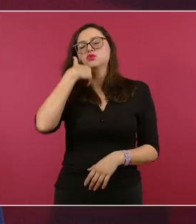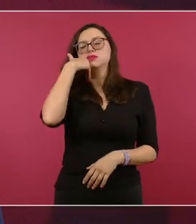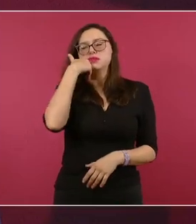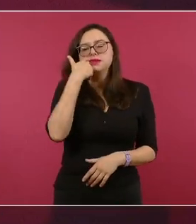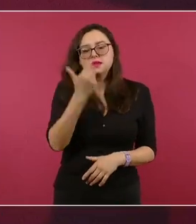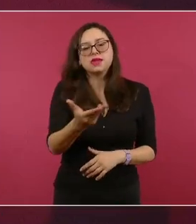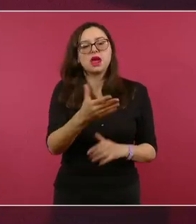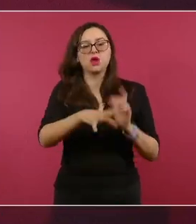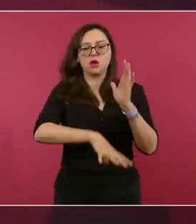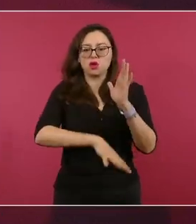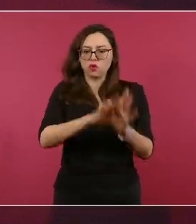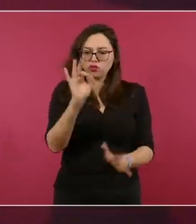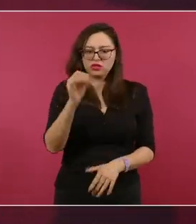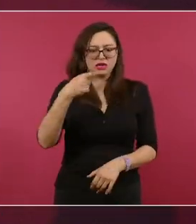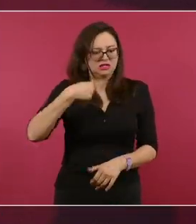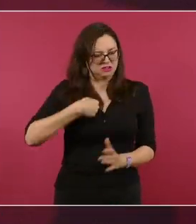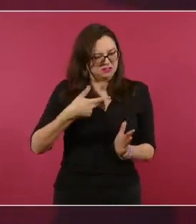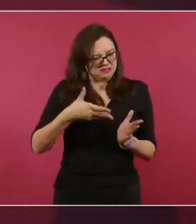Entonces estoy